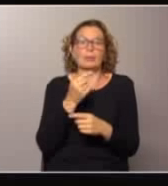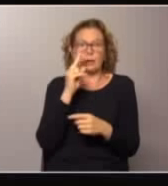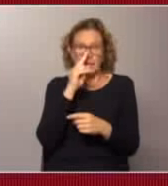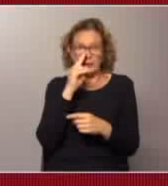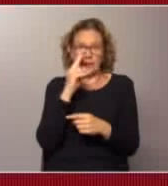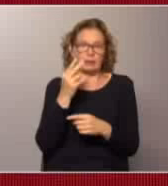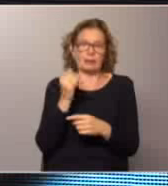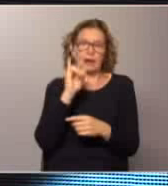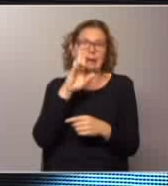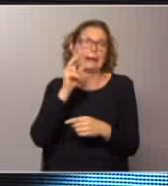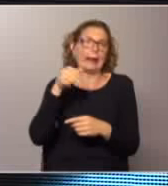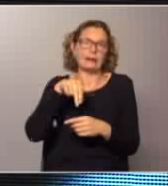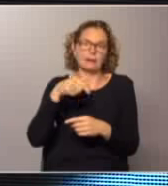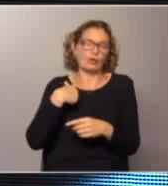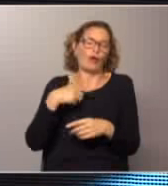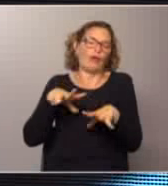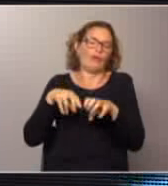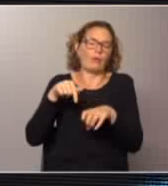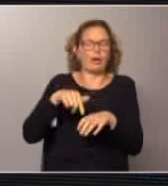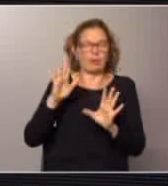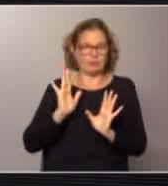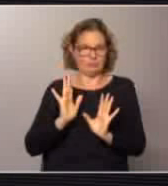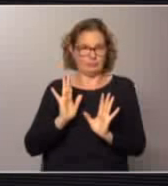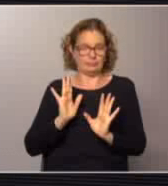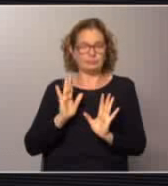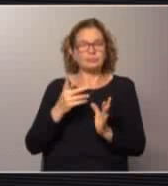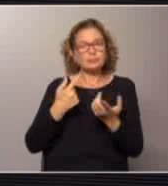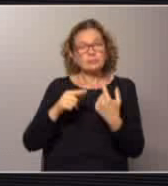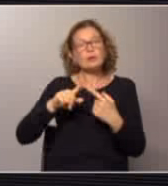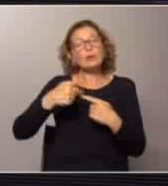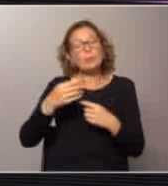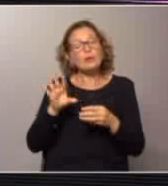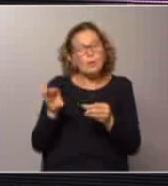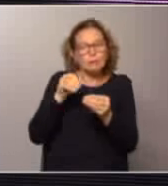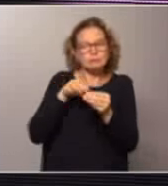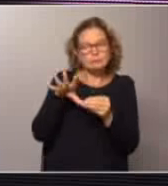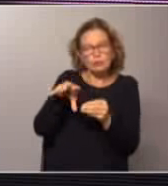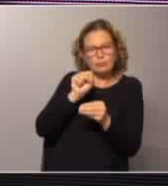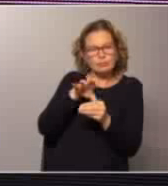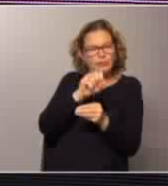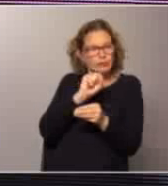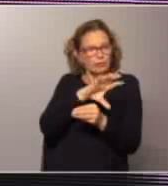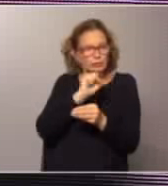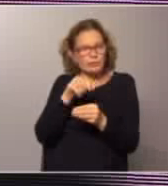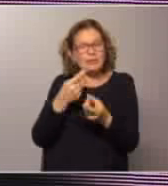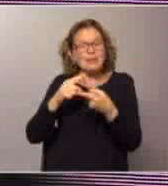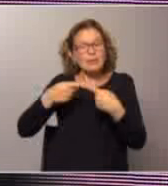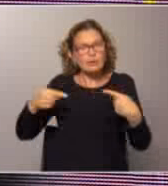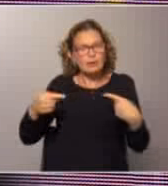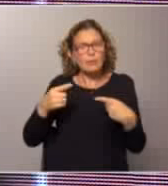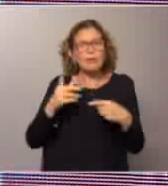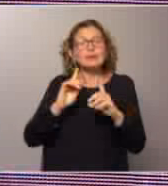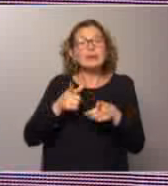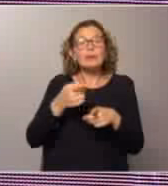muy útil porque vivo acá y pero después se nutre de otras de otras cuestiones montones de cosas hasta el tamaño